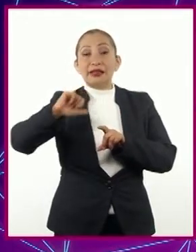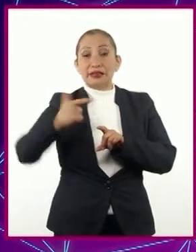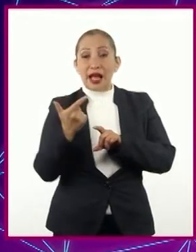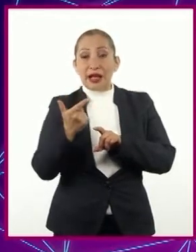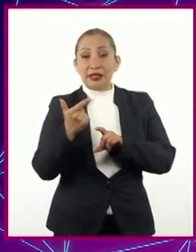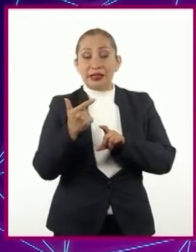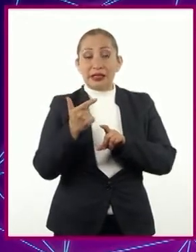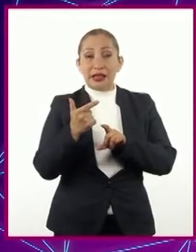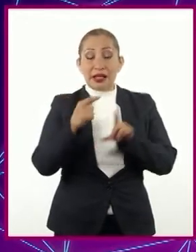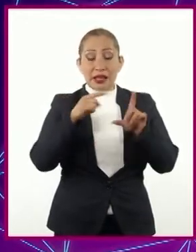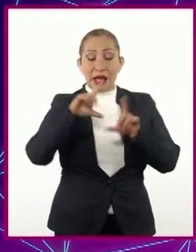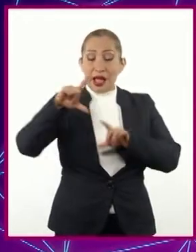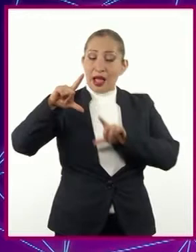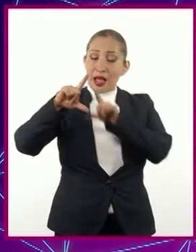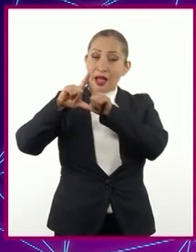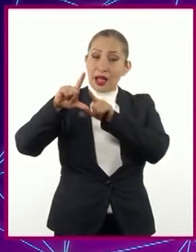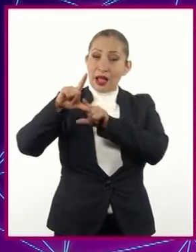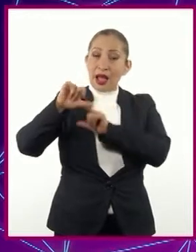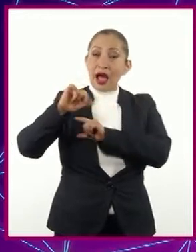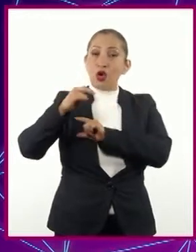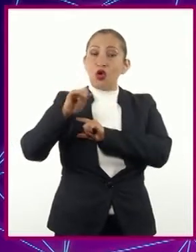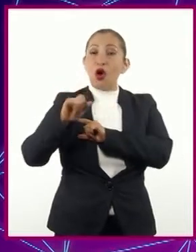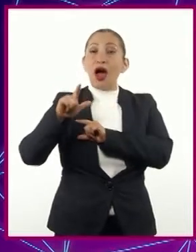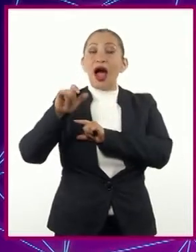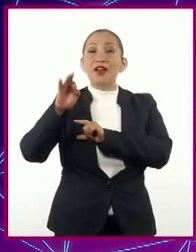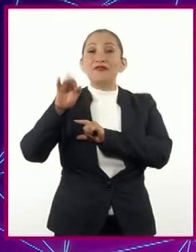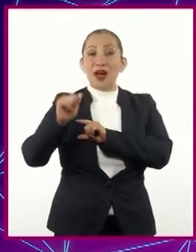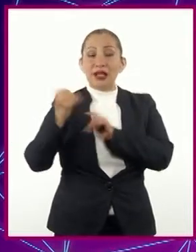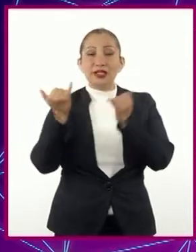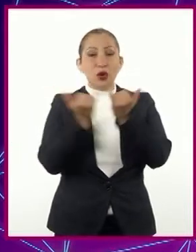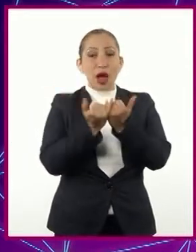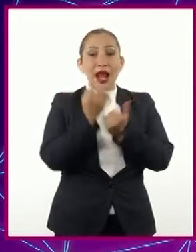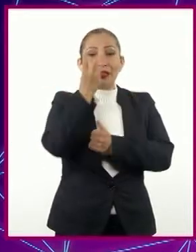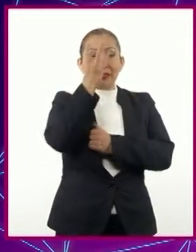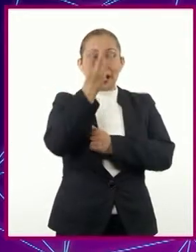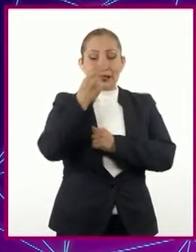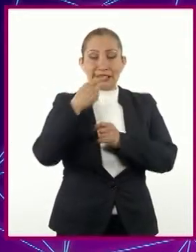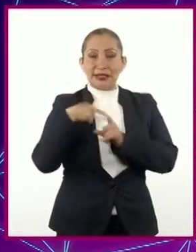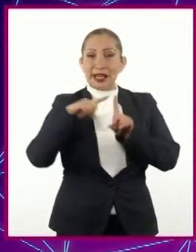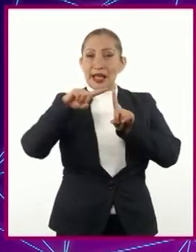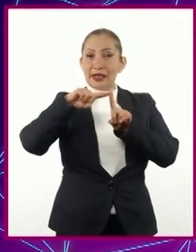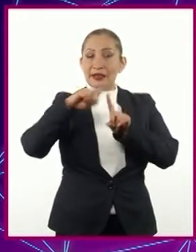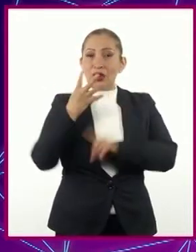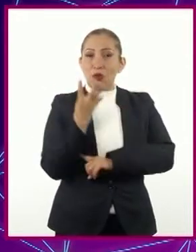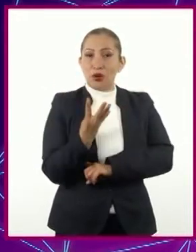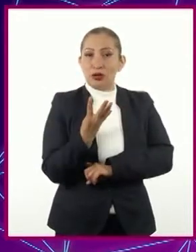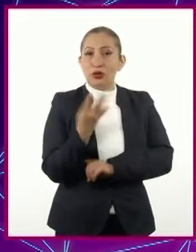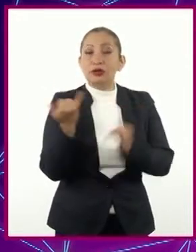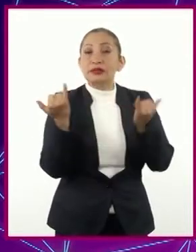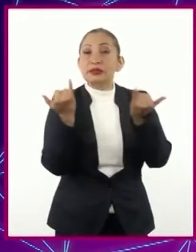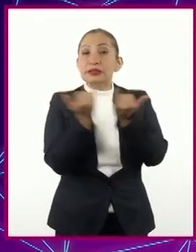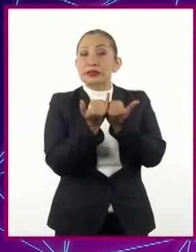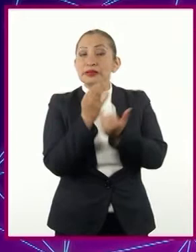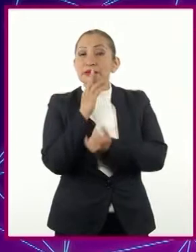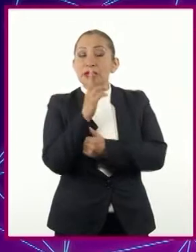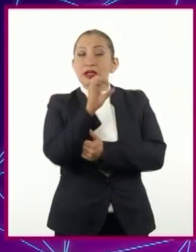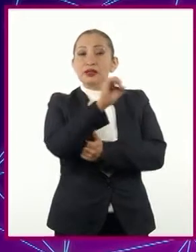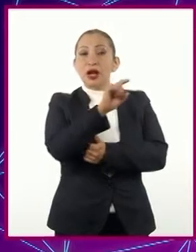ángulo alfa. Este es igual a dividir 3 entre 4, que es igual